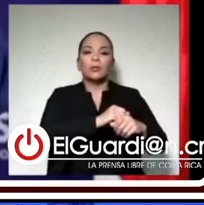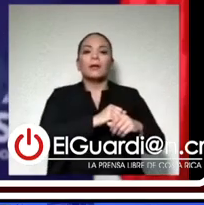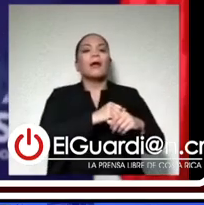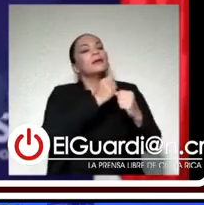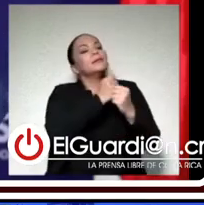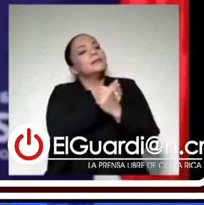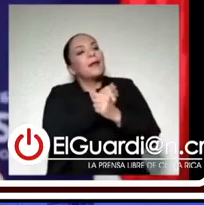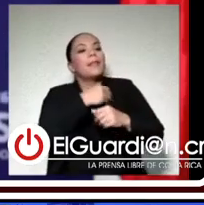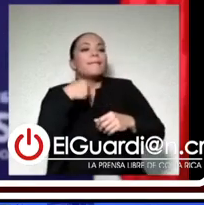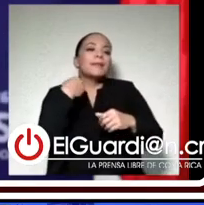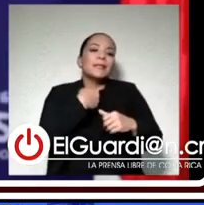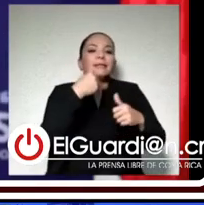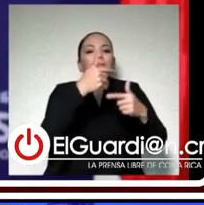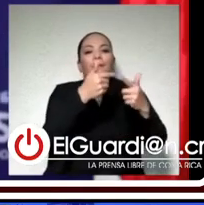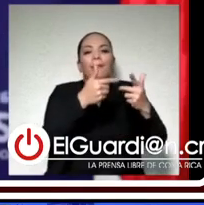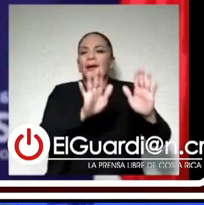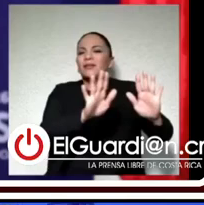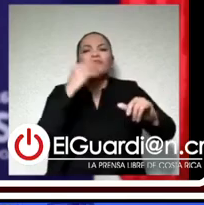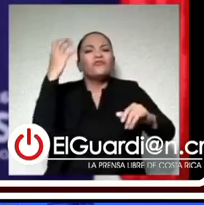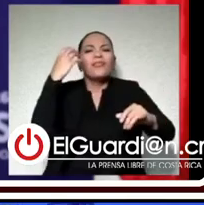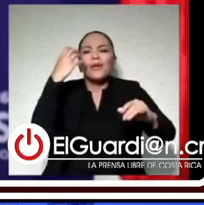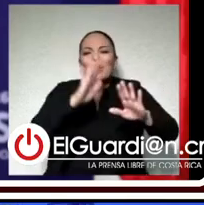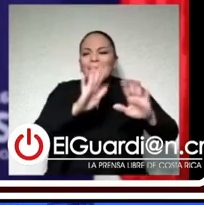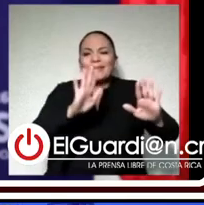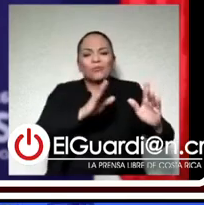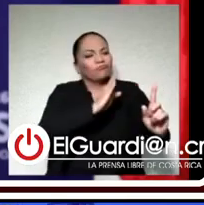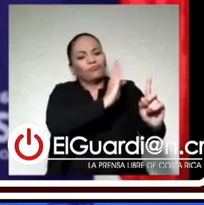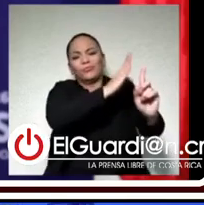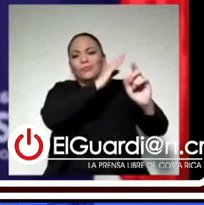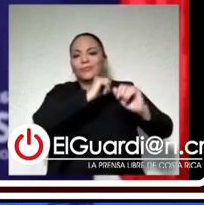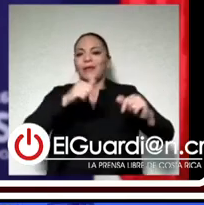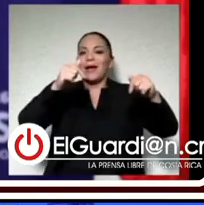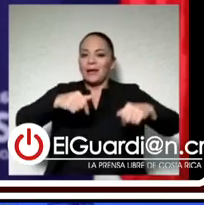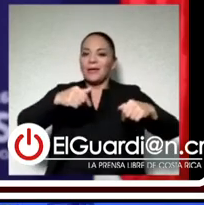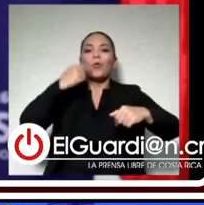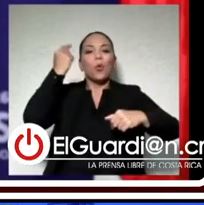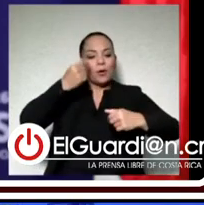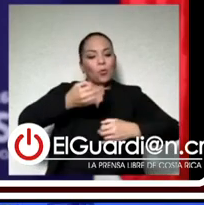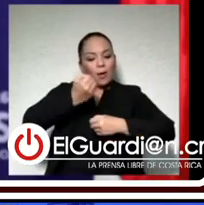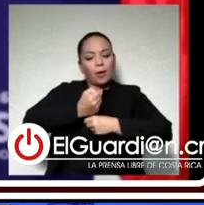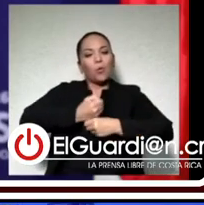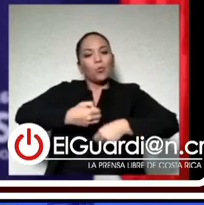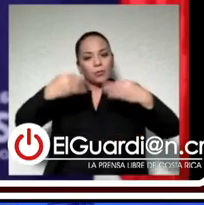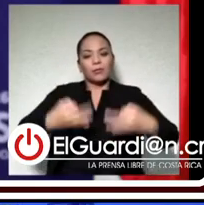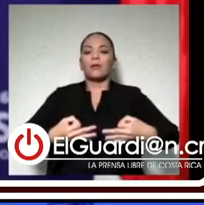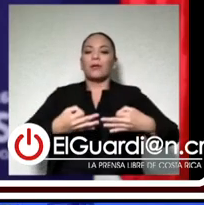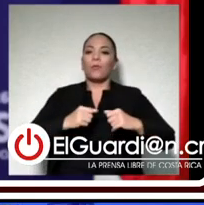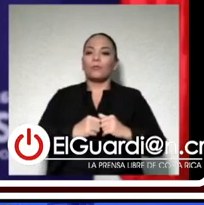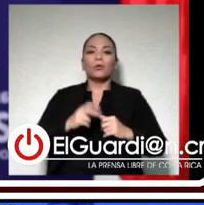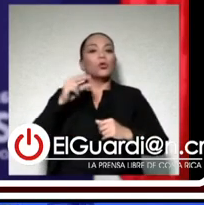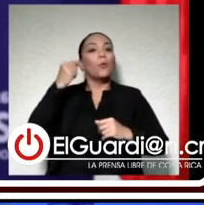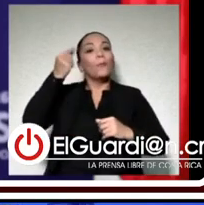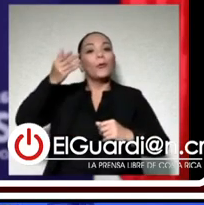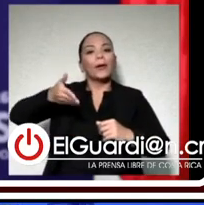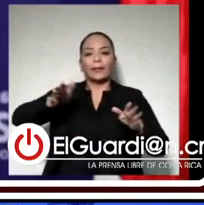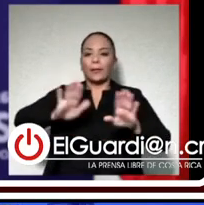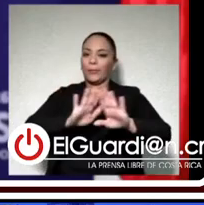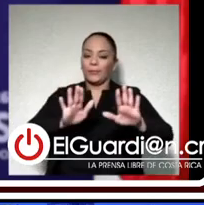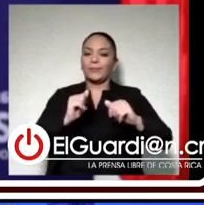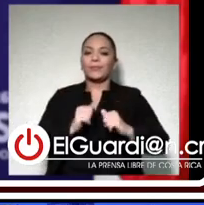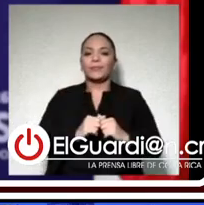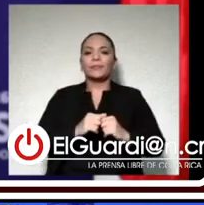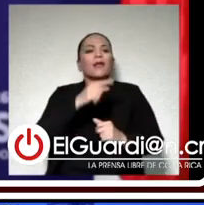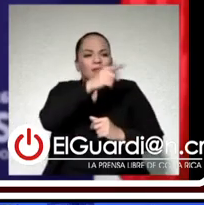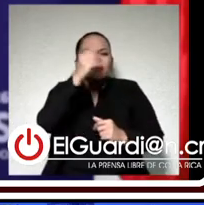este medio. No, esas son ridiculeces. Aquí somos un gobierno ejecutivo, no un gobierno burocrático. Ella sabe que en el momento, lo saben